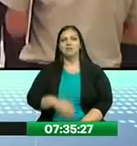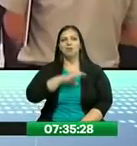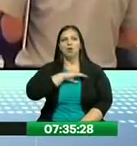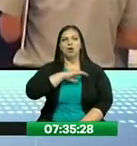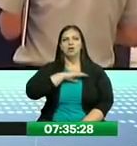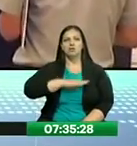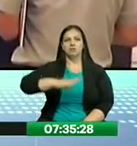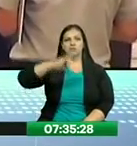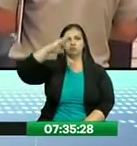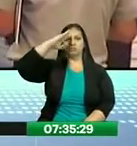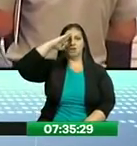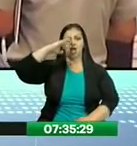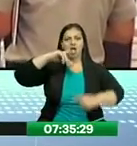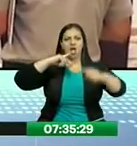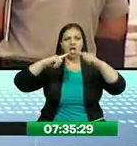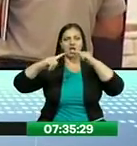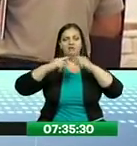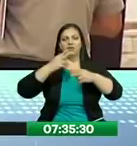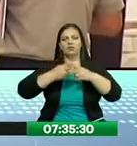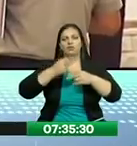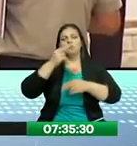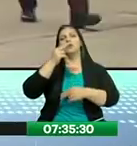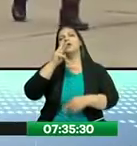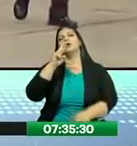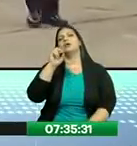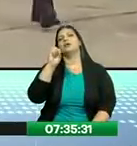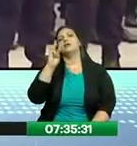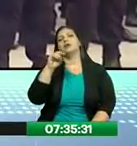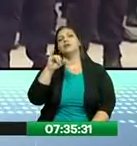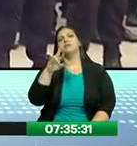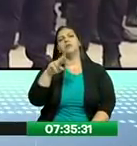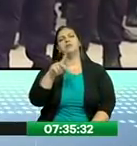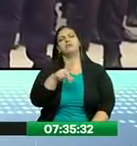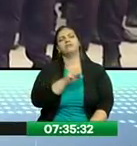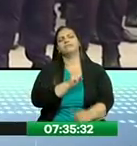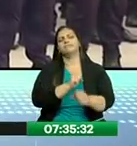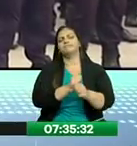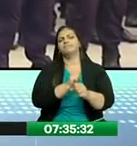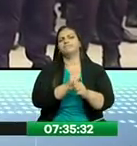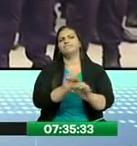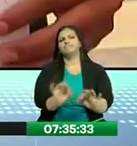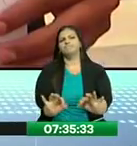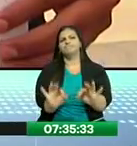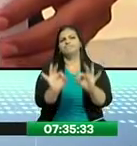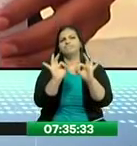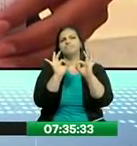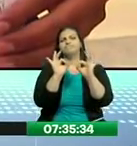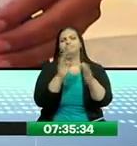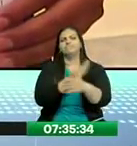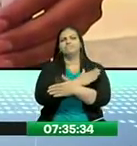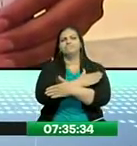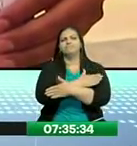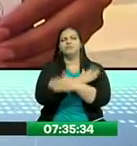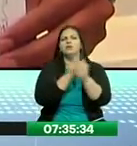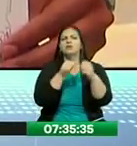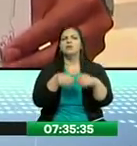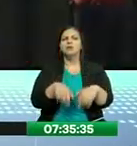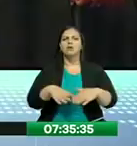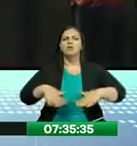cabeza, comandante de la zona 8, hicieron sin duda un extraordinario trabajo, precautelando